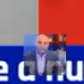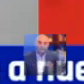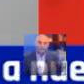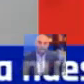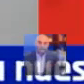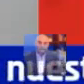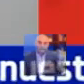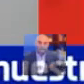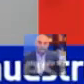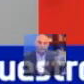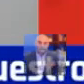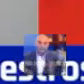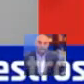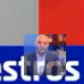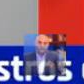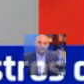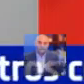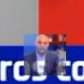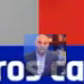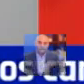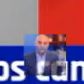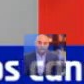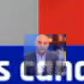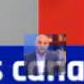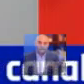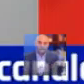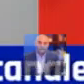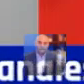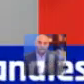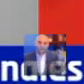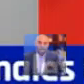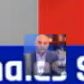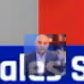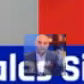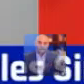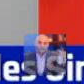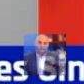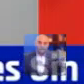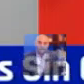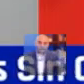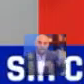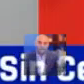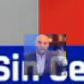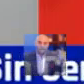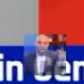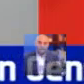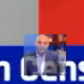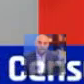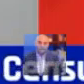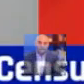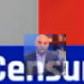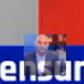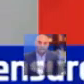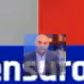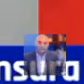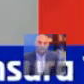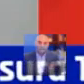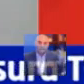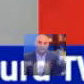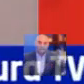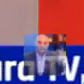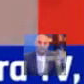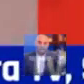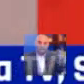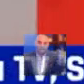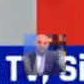en México, yo esperaría que Margarita Zavala o Calderón o todos estos personajes que se dan golpes de